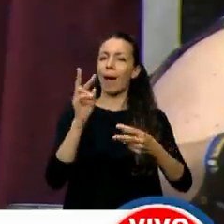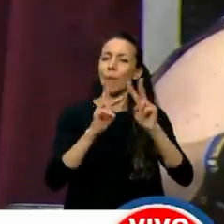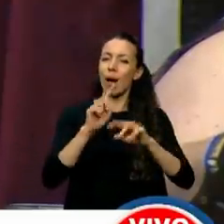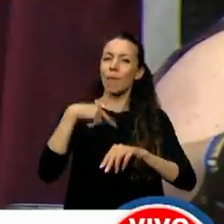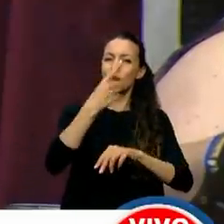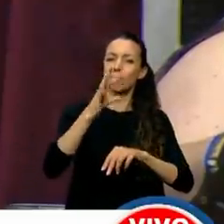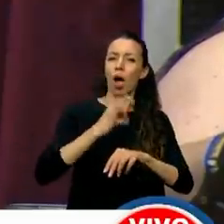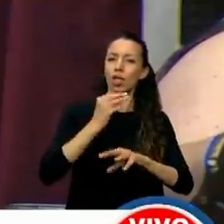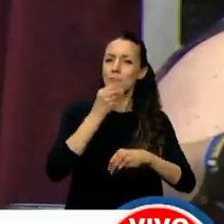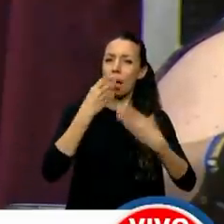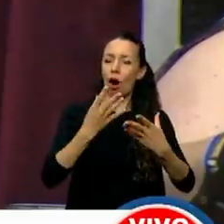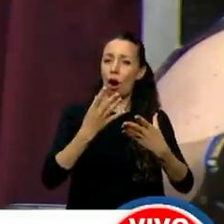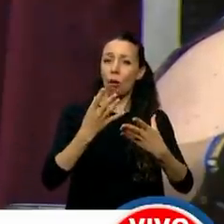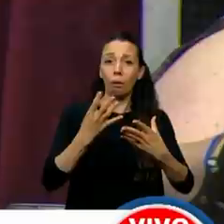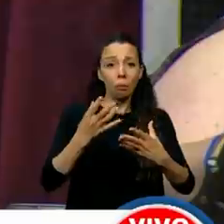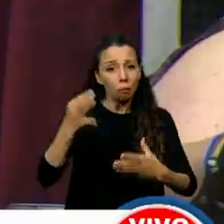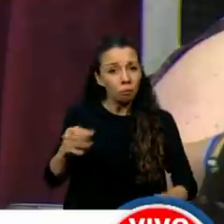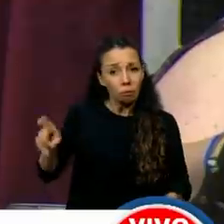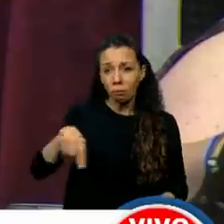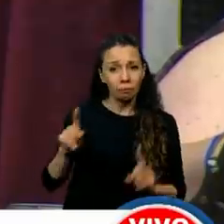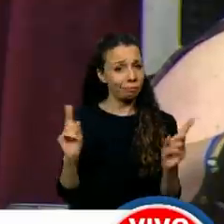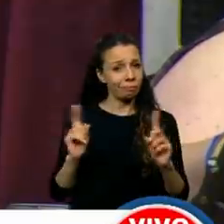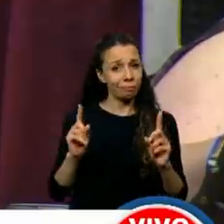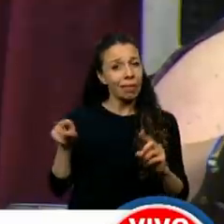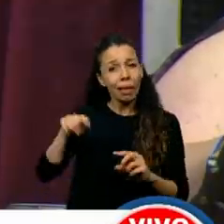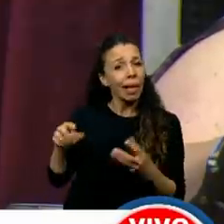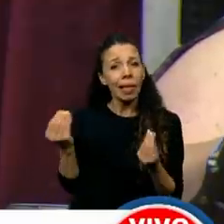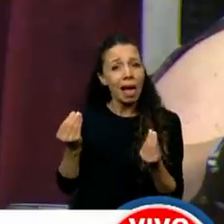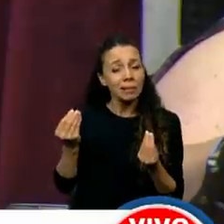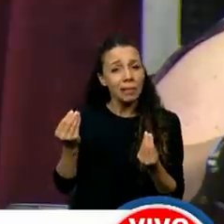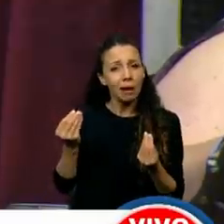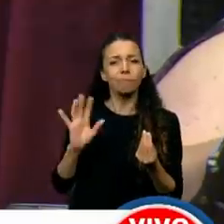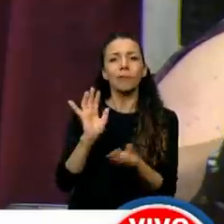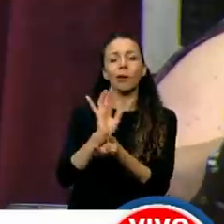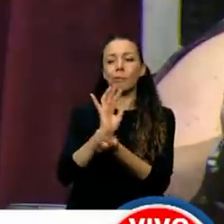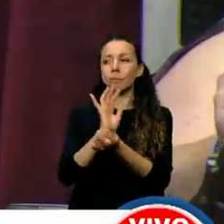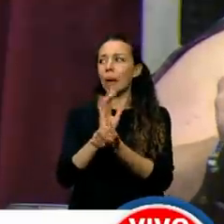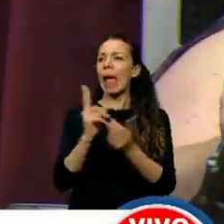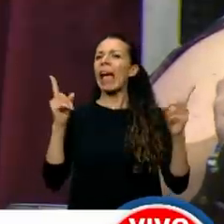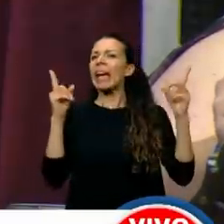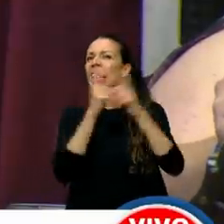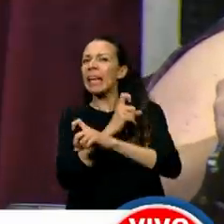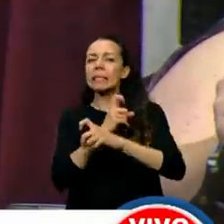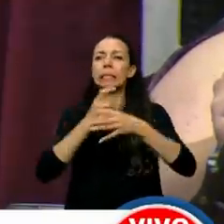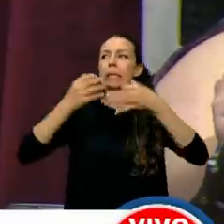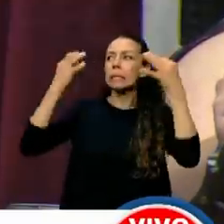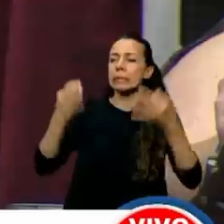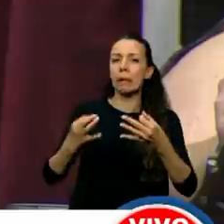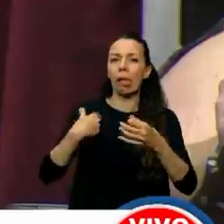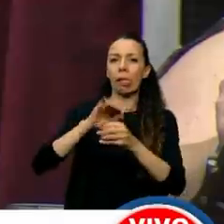elige el oficialismo es no dar cuenta de la crisis de una manera sustentable no